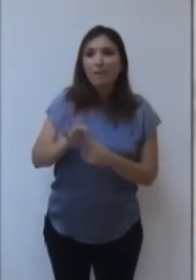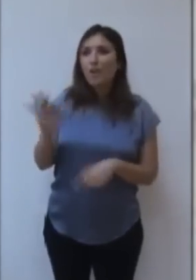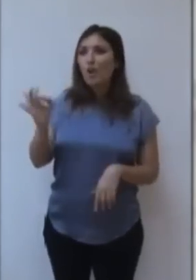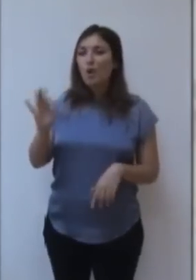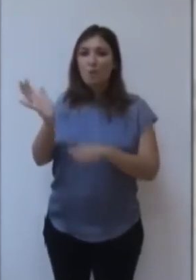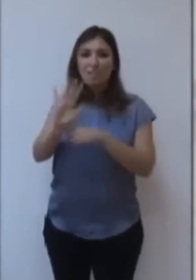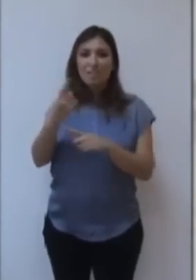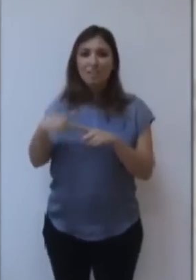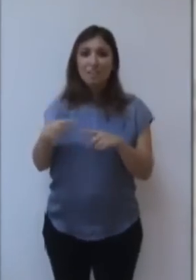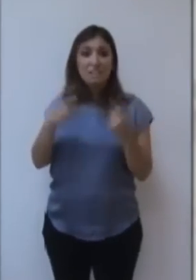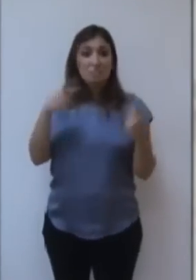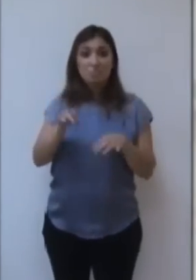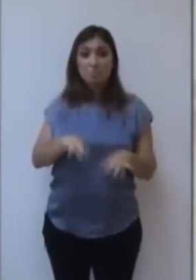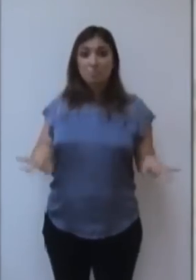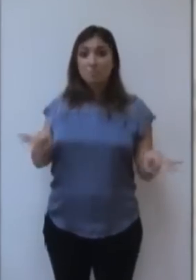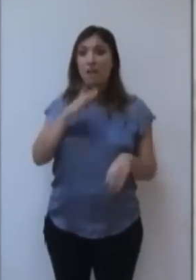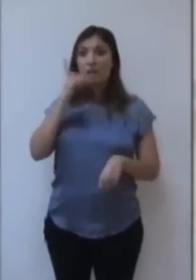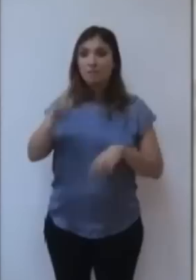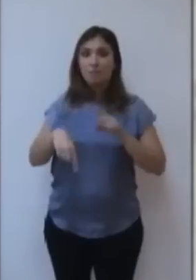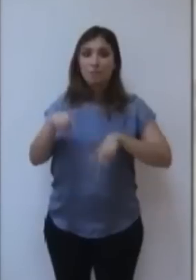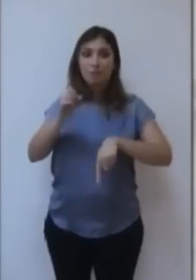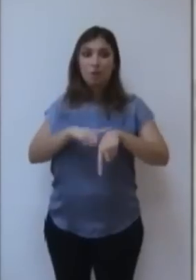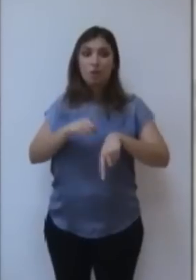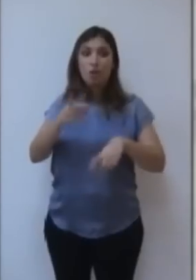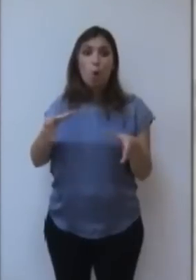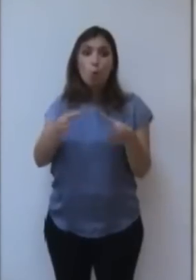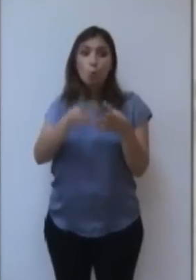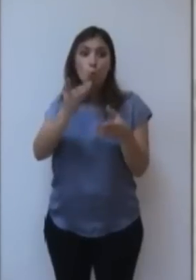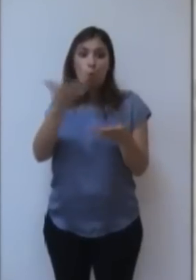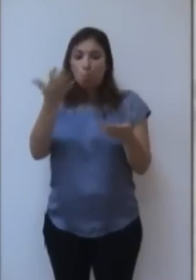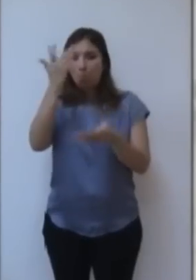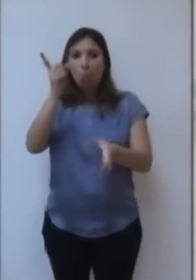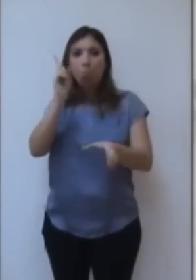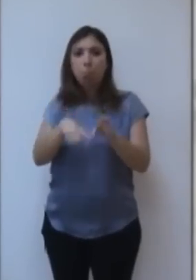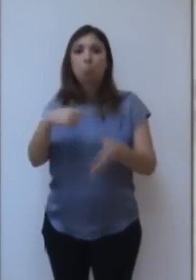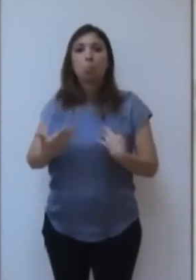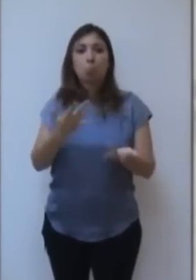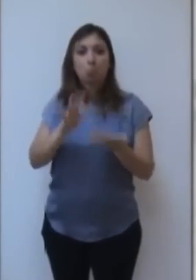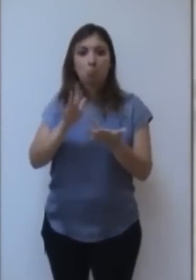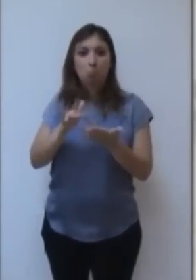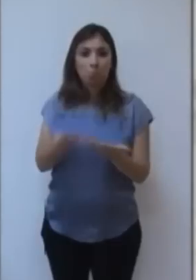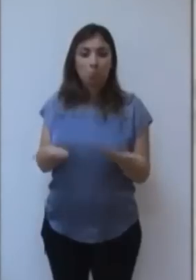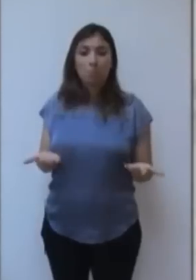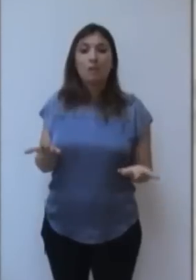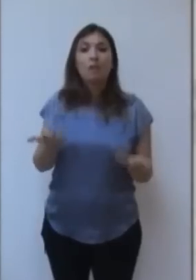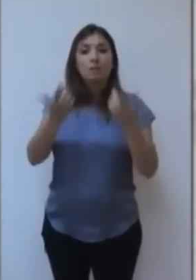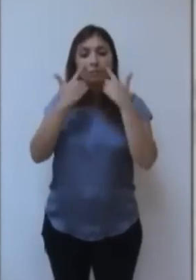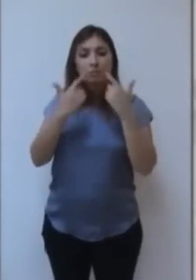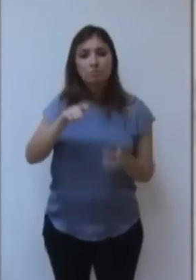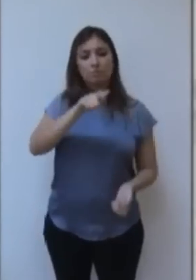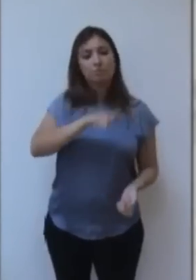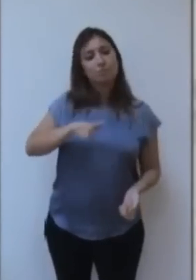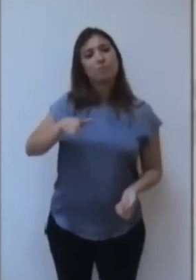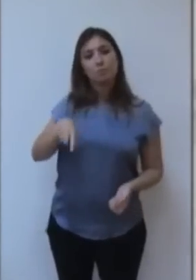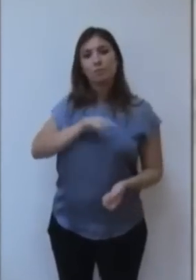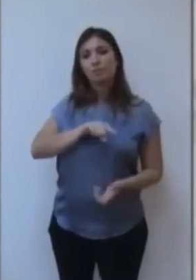que te relacionas pues en el meeting point de donde sea, del grupo que corresponda, y están quedando aisladas, ¿no? Entonces